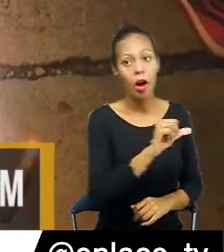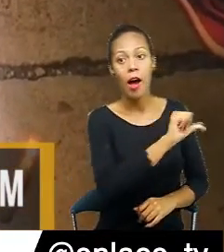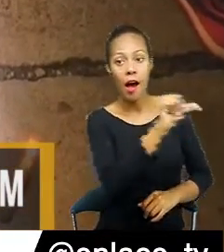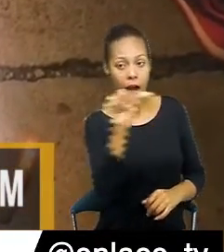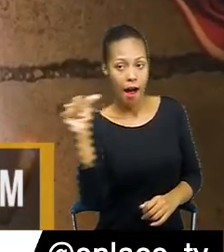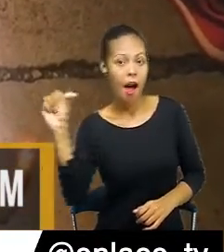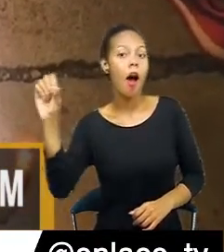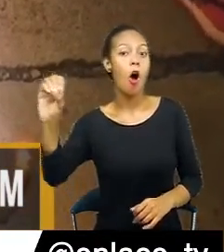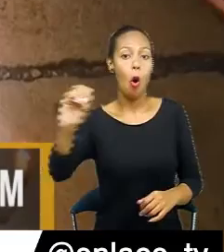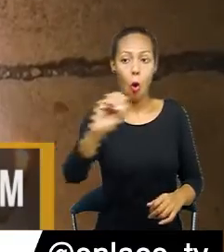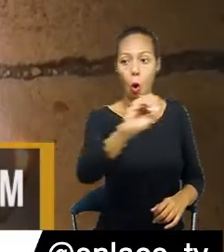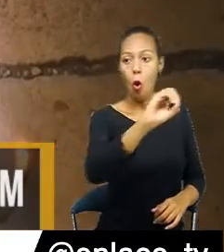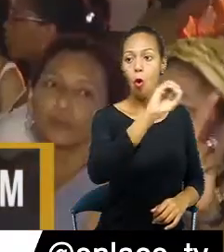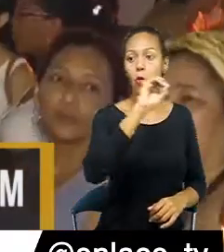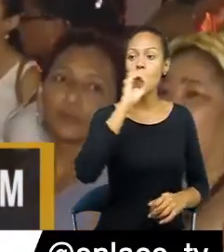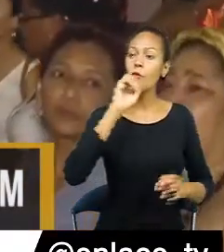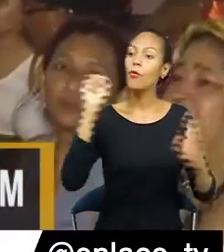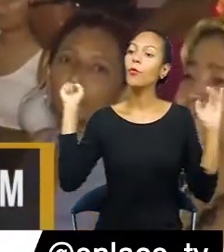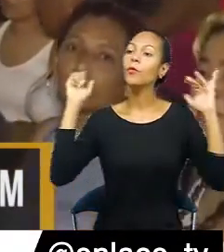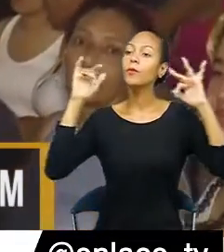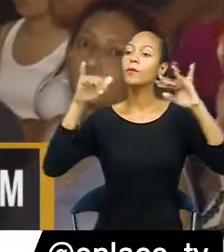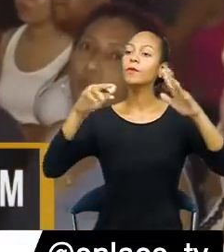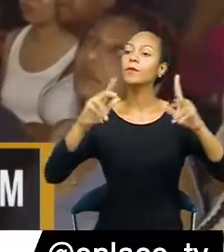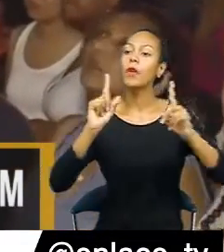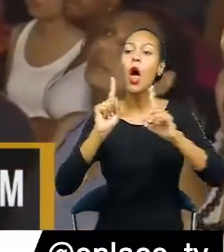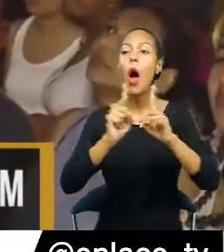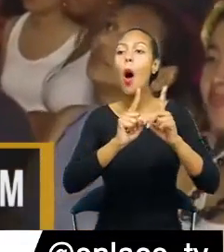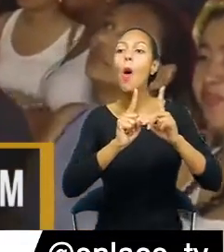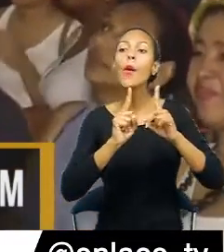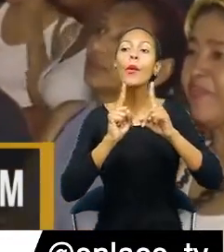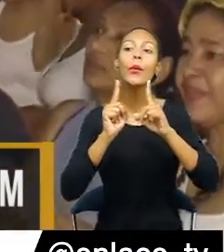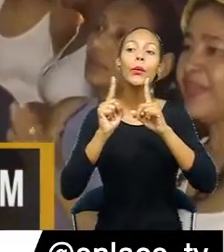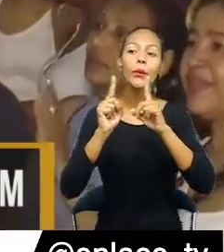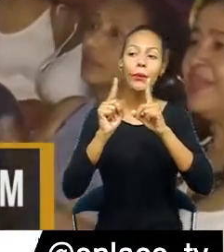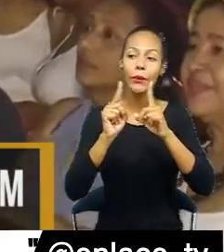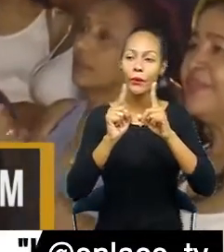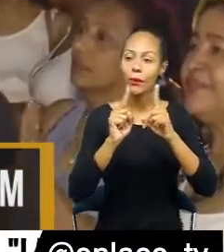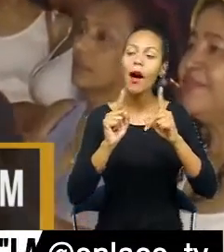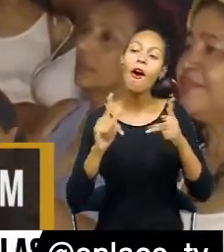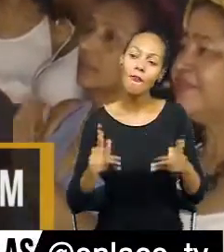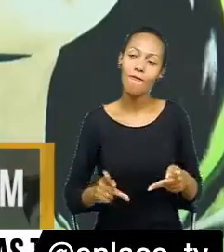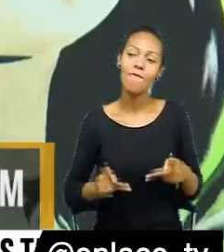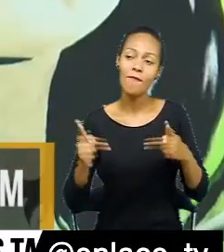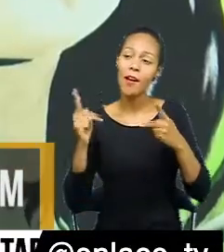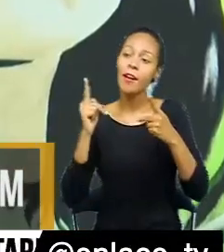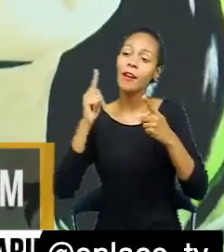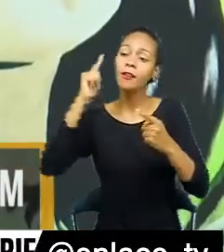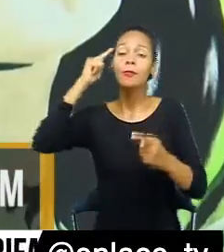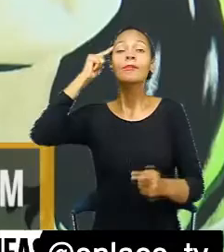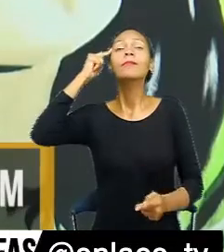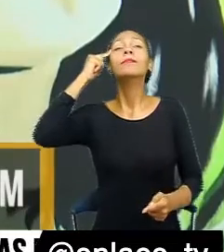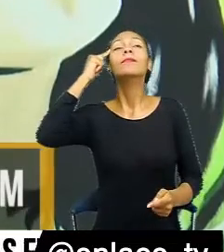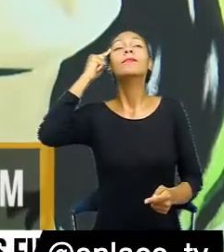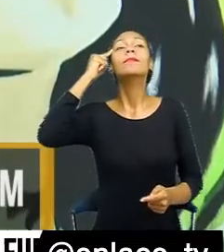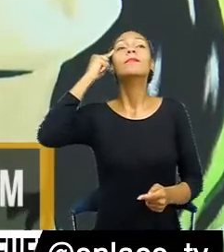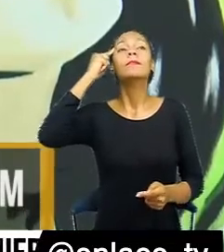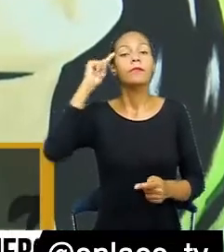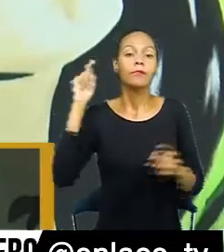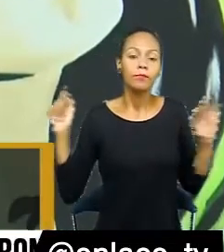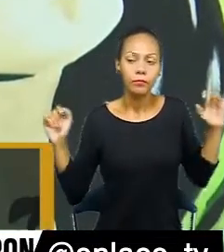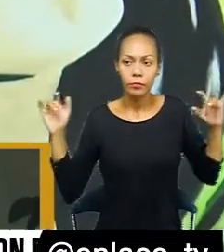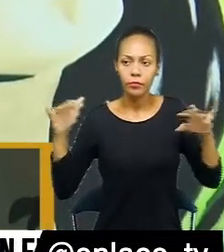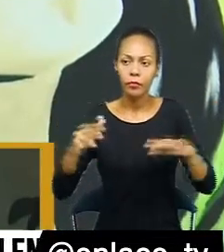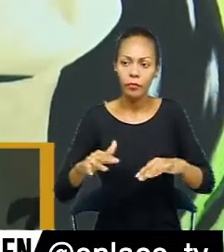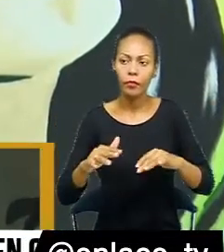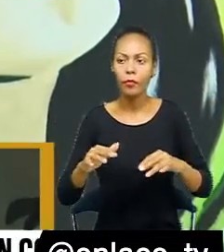de noviembre desde las 6 de la tarde, donde se encenderá una luz por la vida. Pero también es una vigilia donde hombres y mujeres